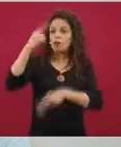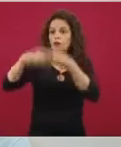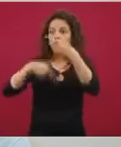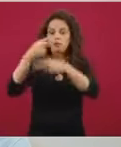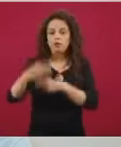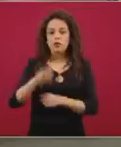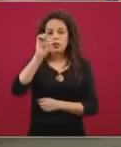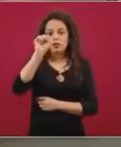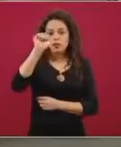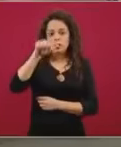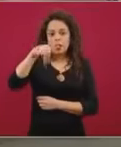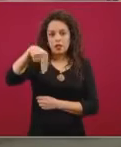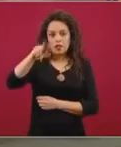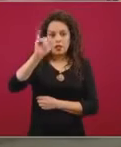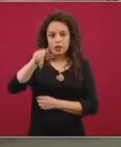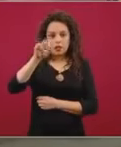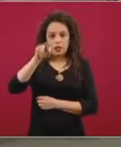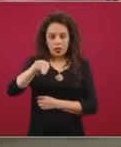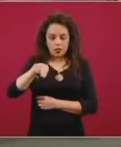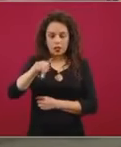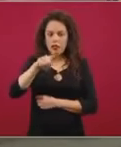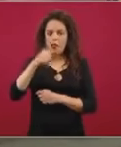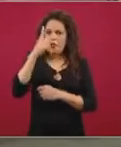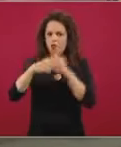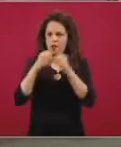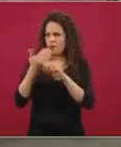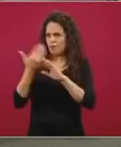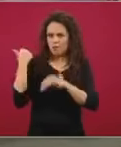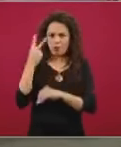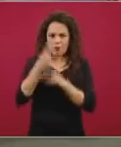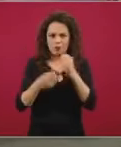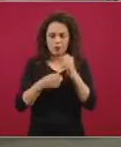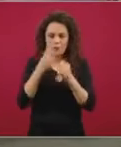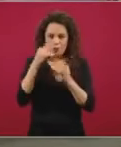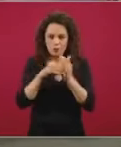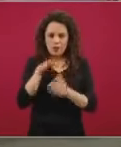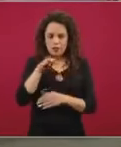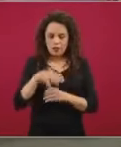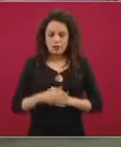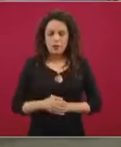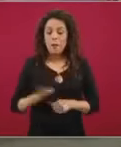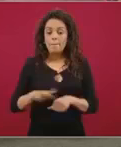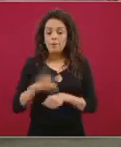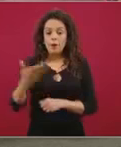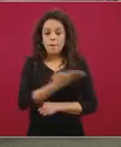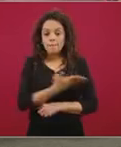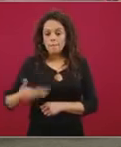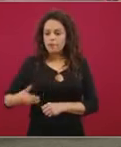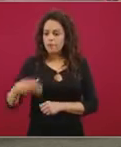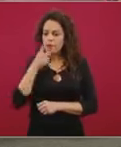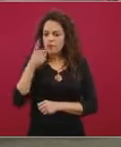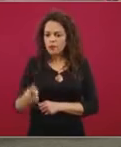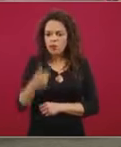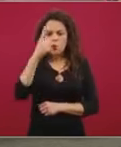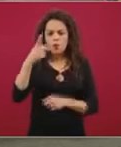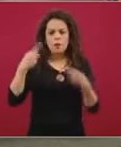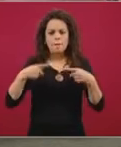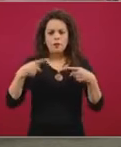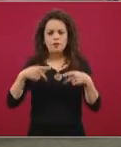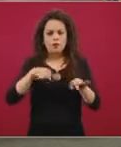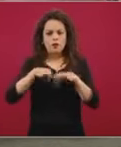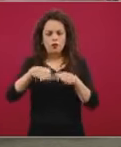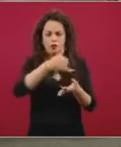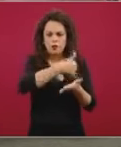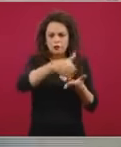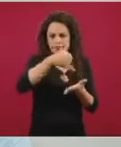justo donde el presidente mencionó que un trabajador agrícola le